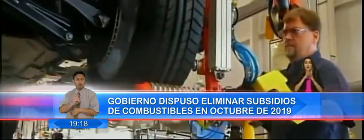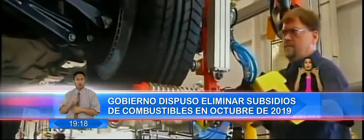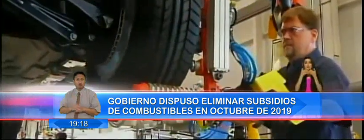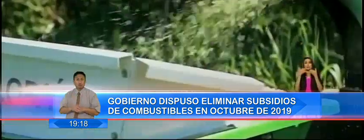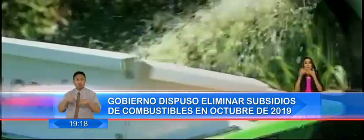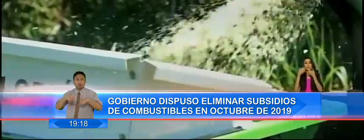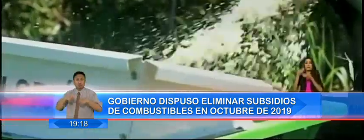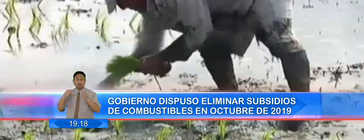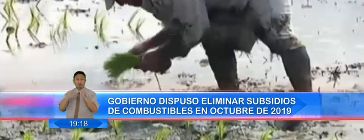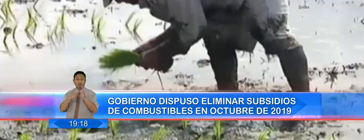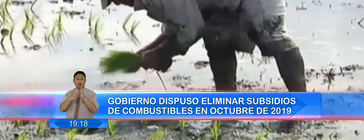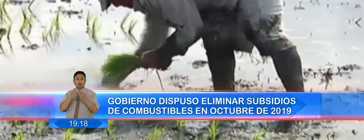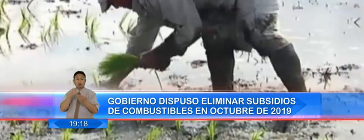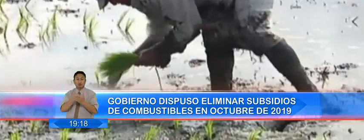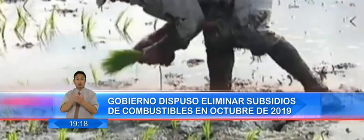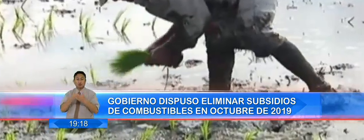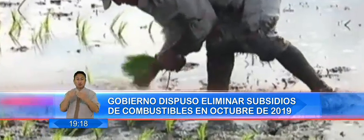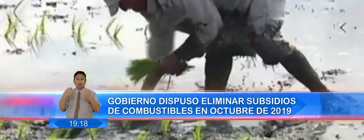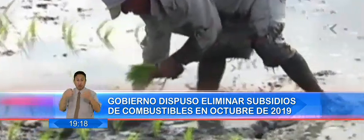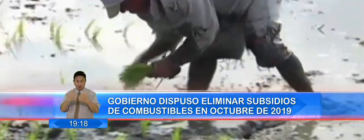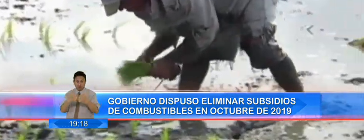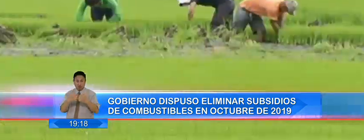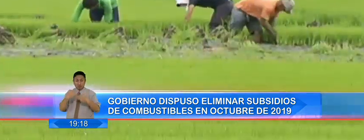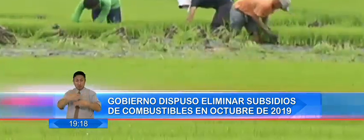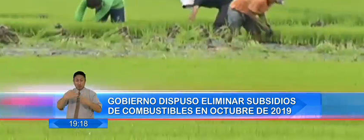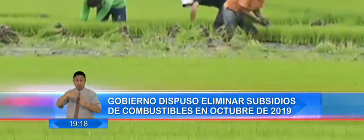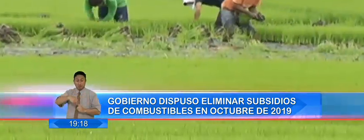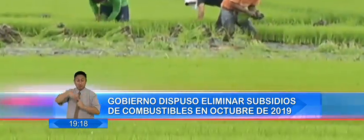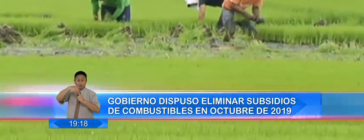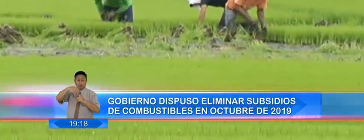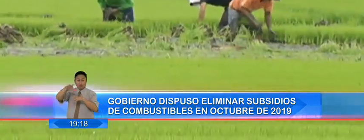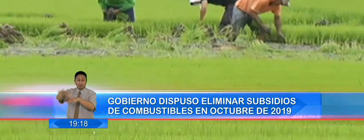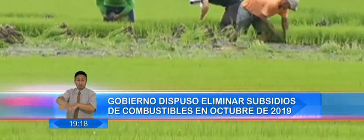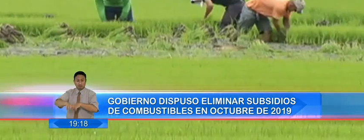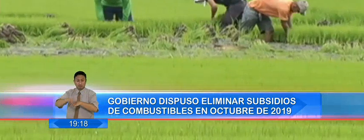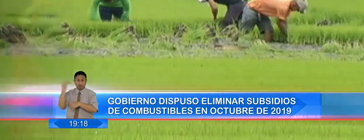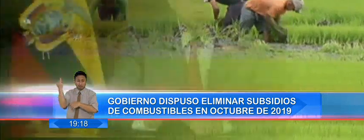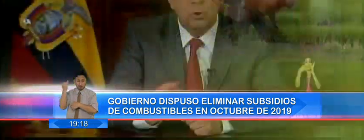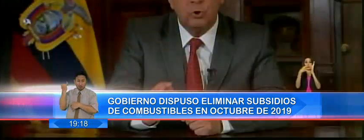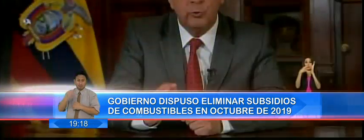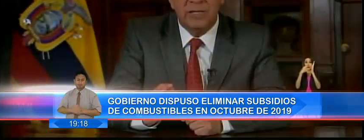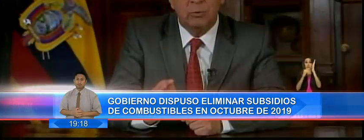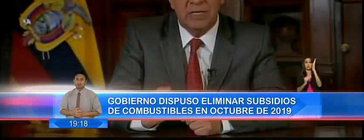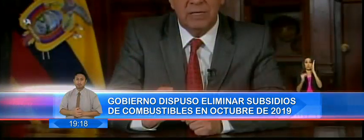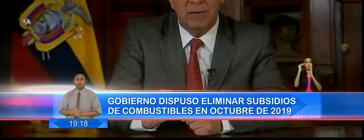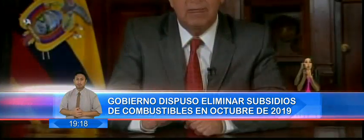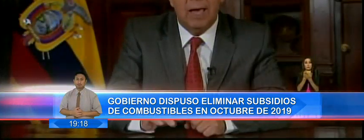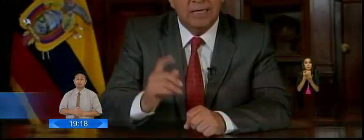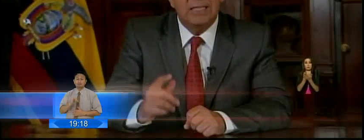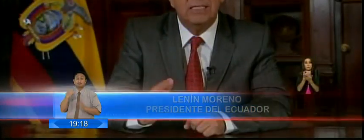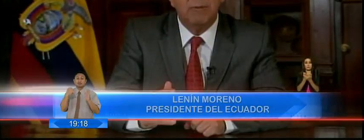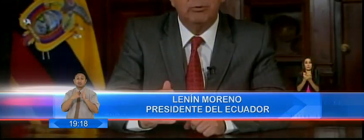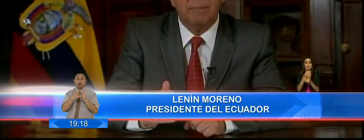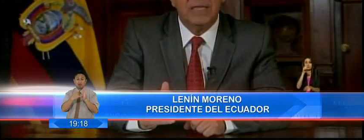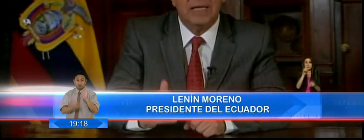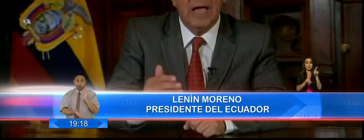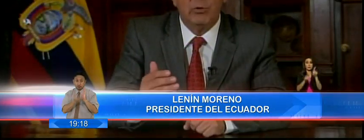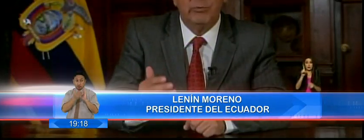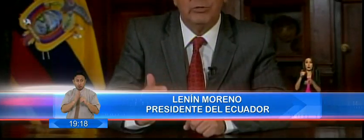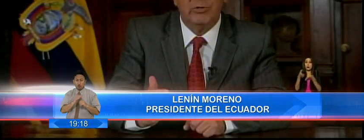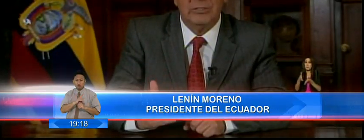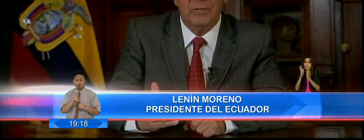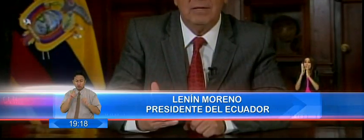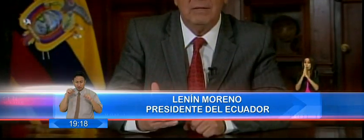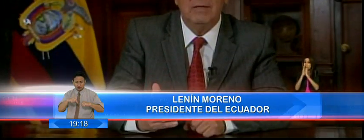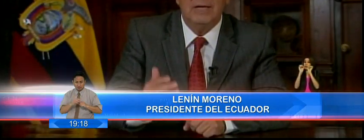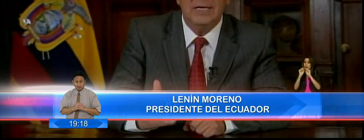aranceles para maquinaria y materia prima en el área agrícola e industrial. No subiremos el IVA. A quienes sí vamos a pedir que hagan un esfuerzo